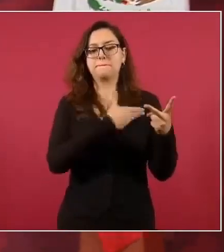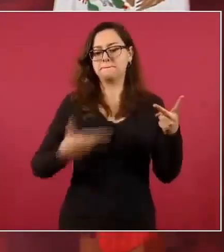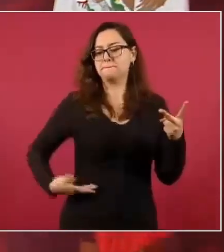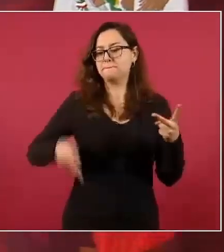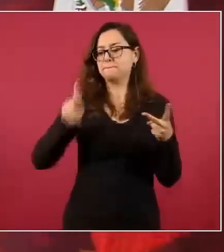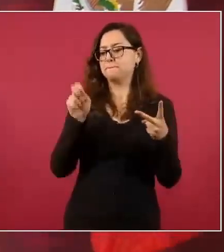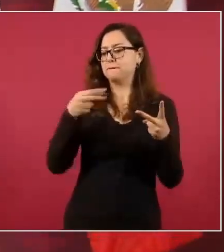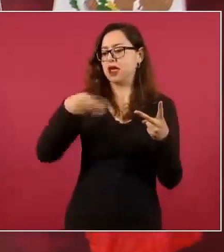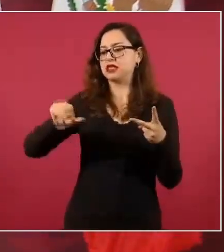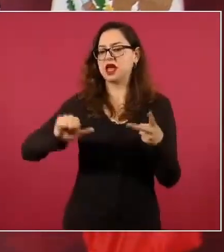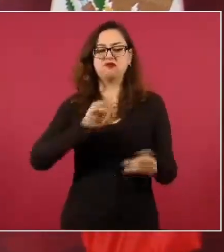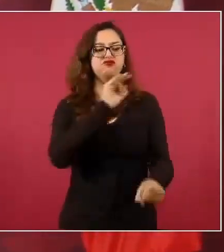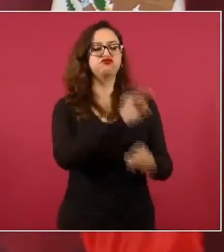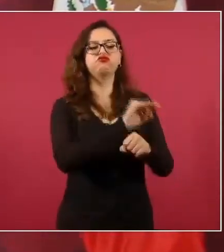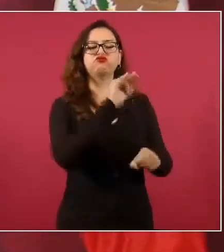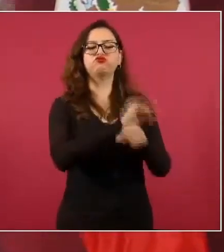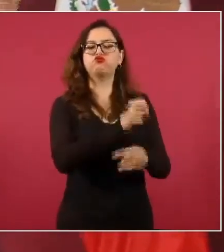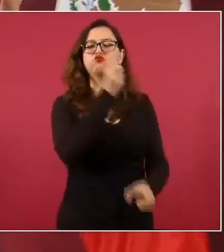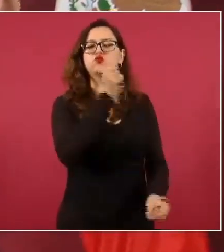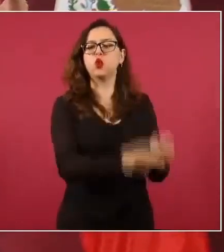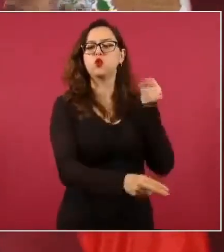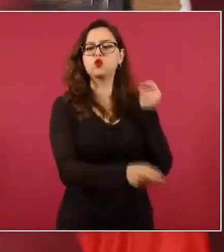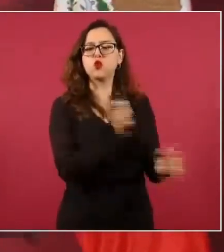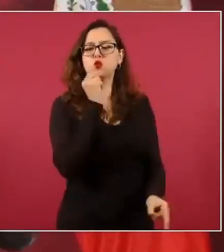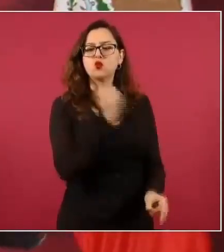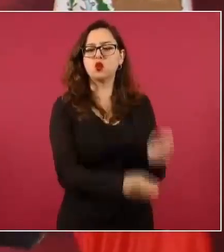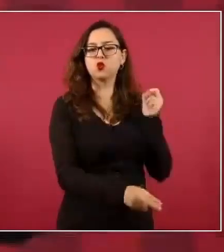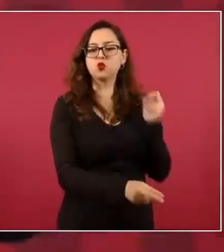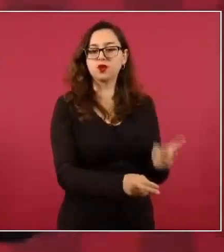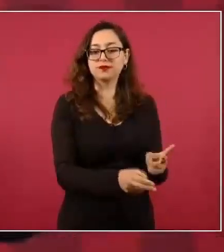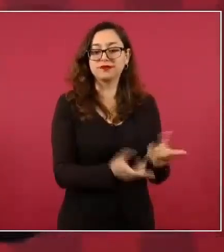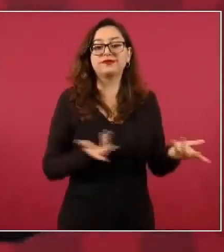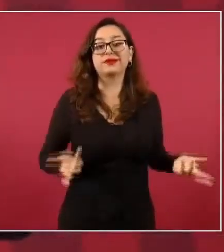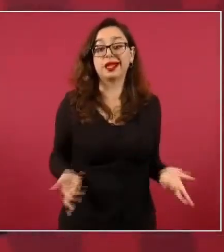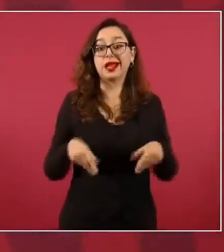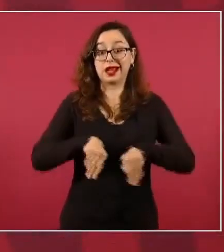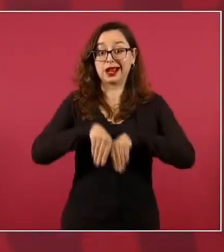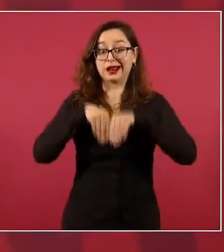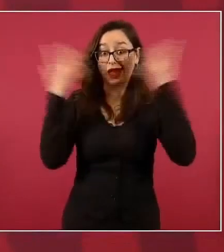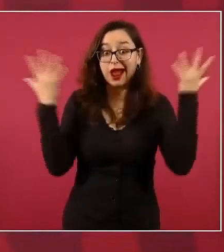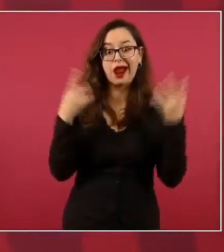Entonces, imagínense cuánto ha entrado ahora,